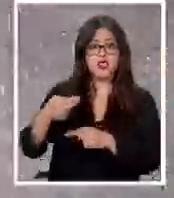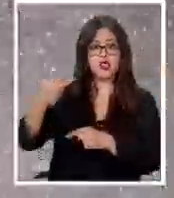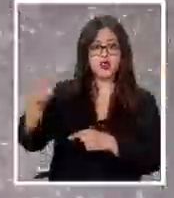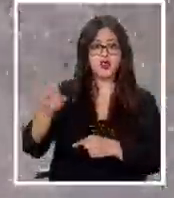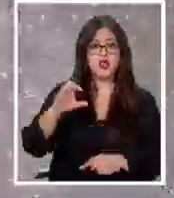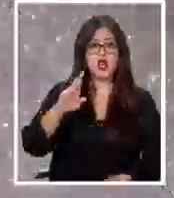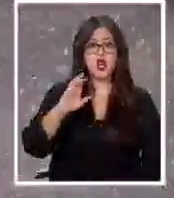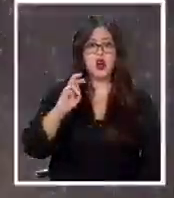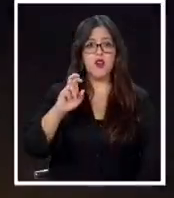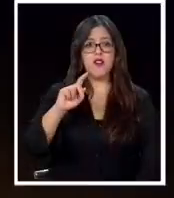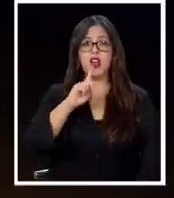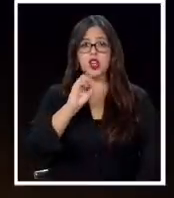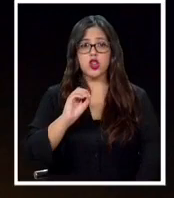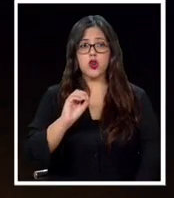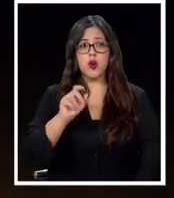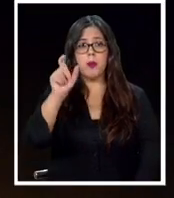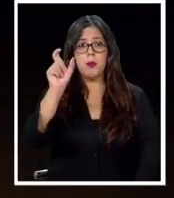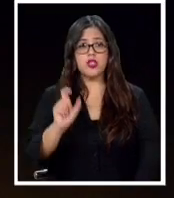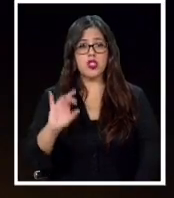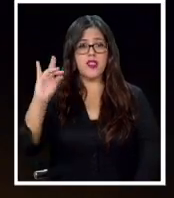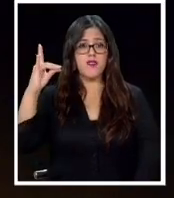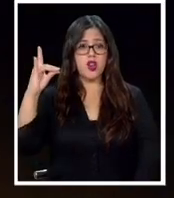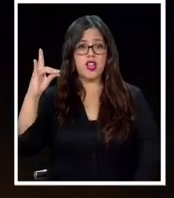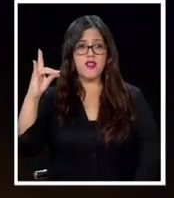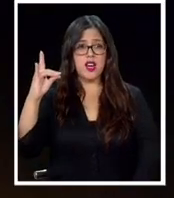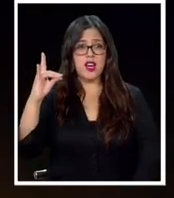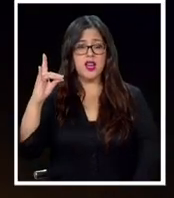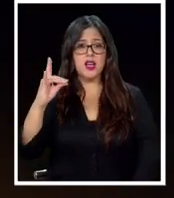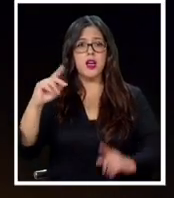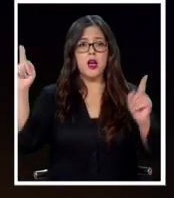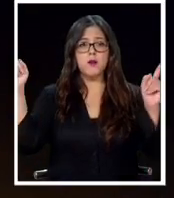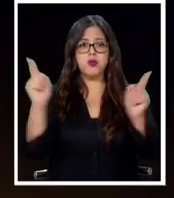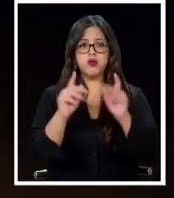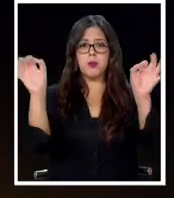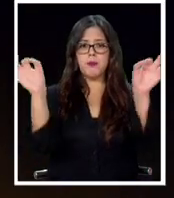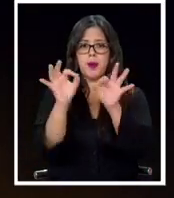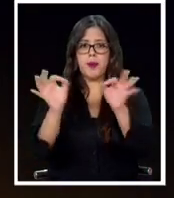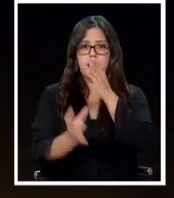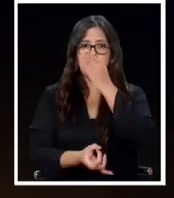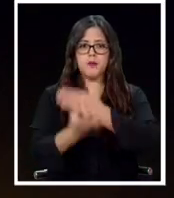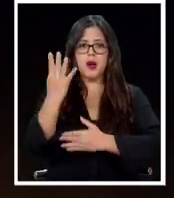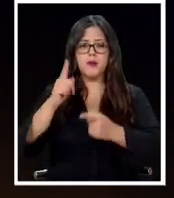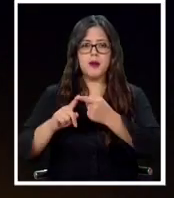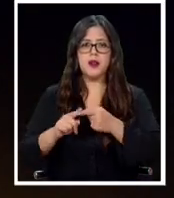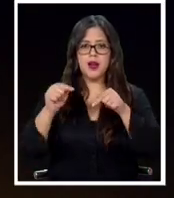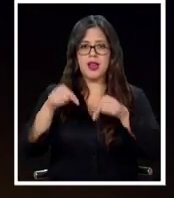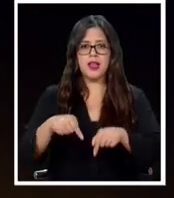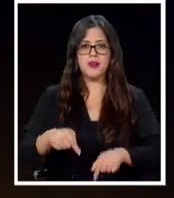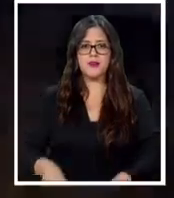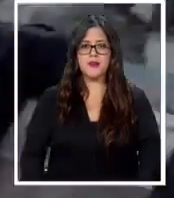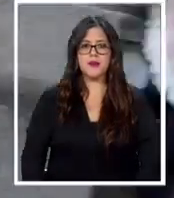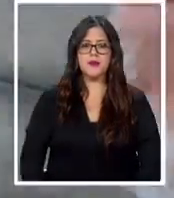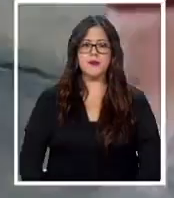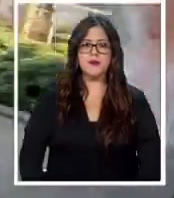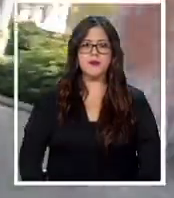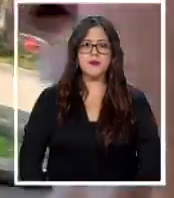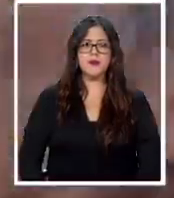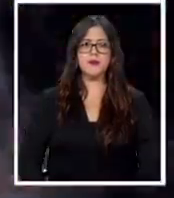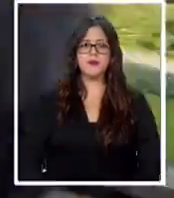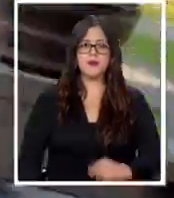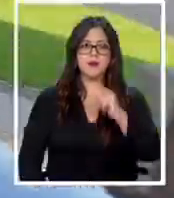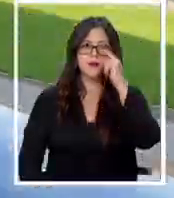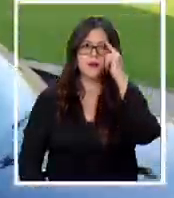roberto calzadilla el agente boliviano entregó un resumen de lo que fue su participación acá la ya que